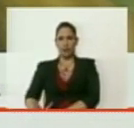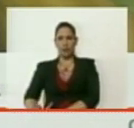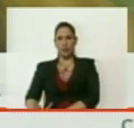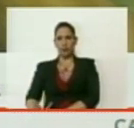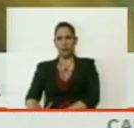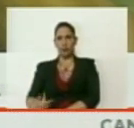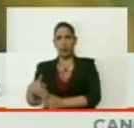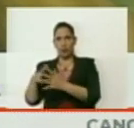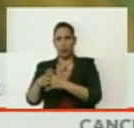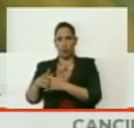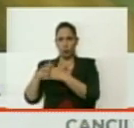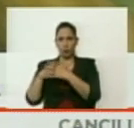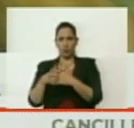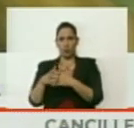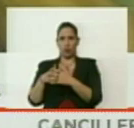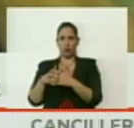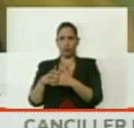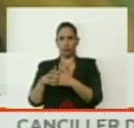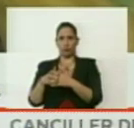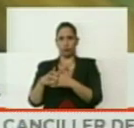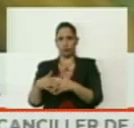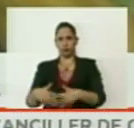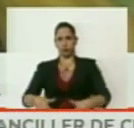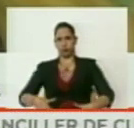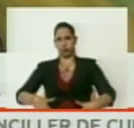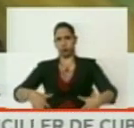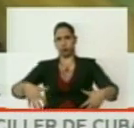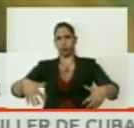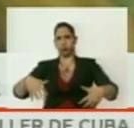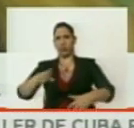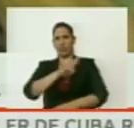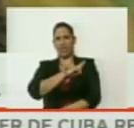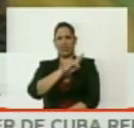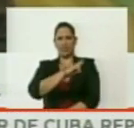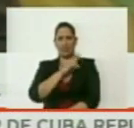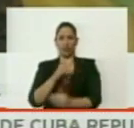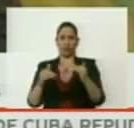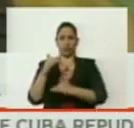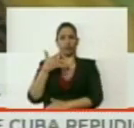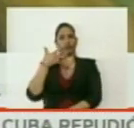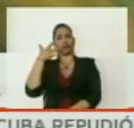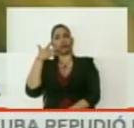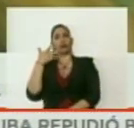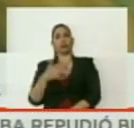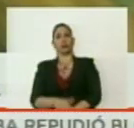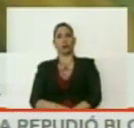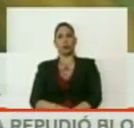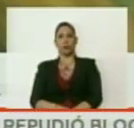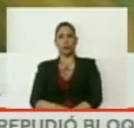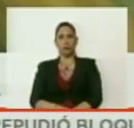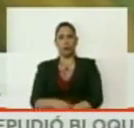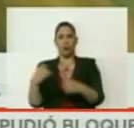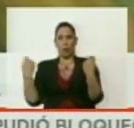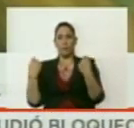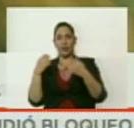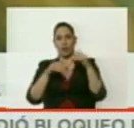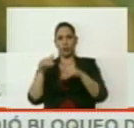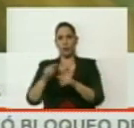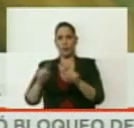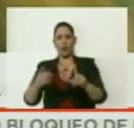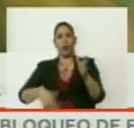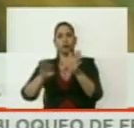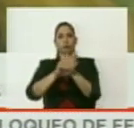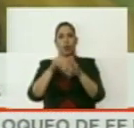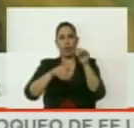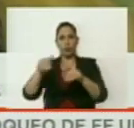Unidos. Un magnate multimillonario, racista, supremacista, que además está en campaña electoral para la